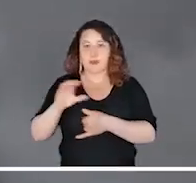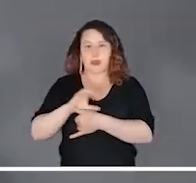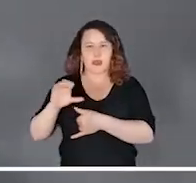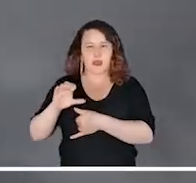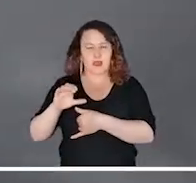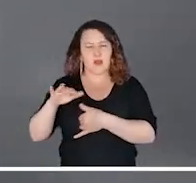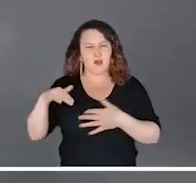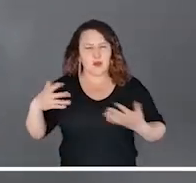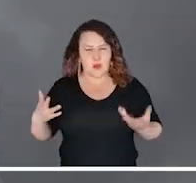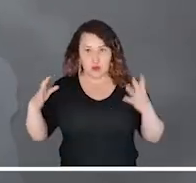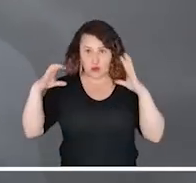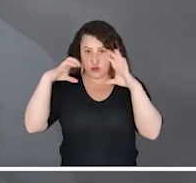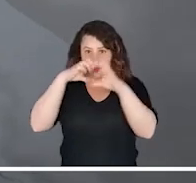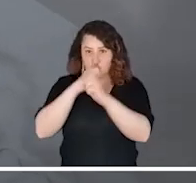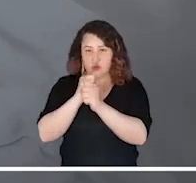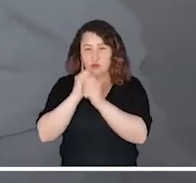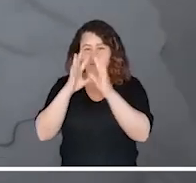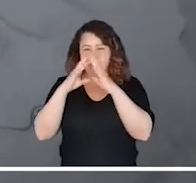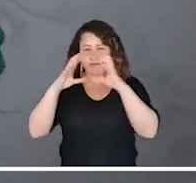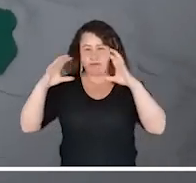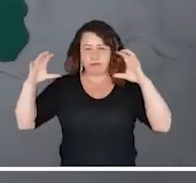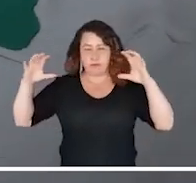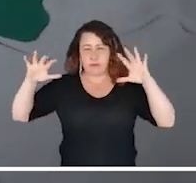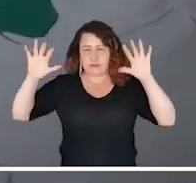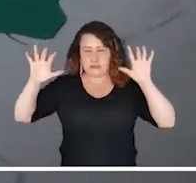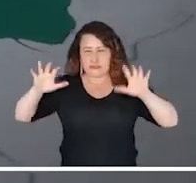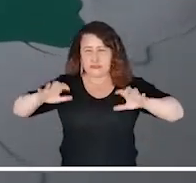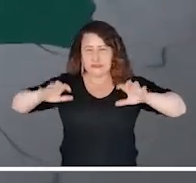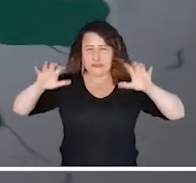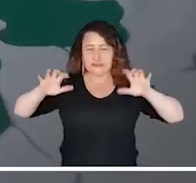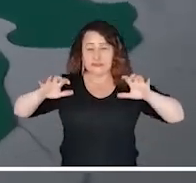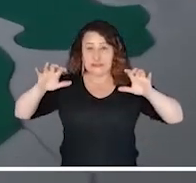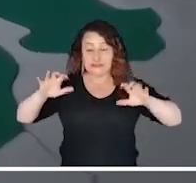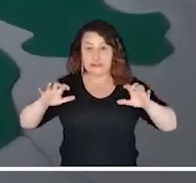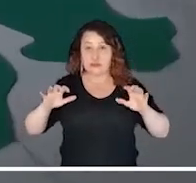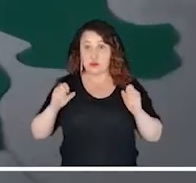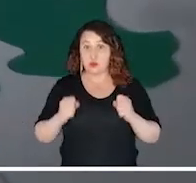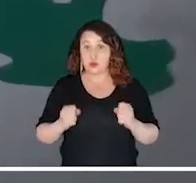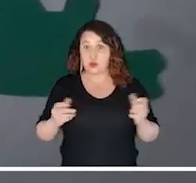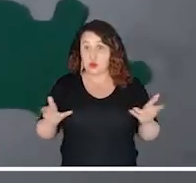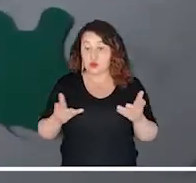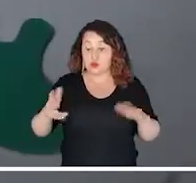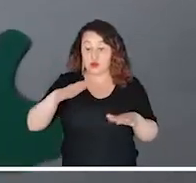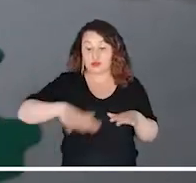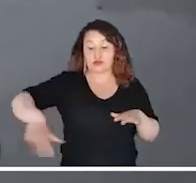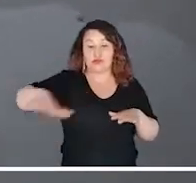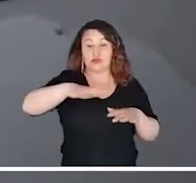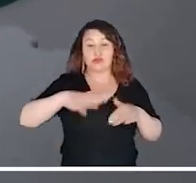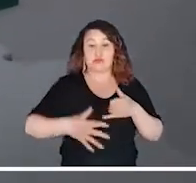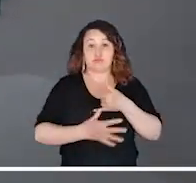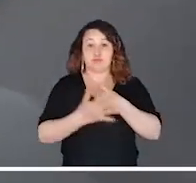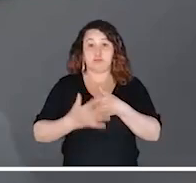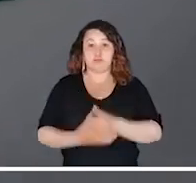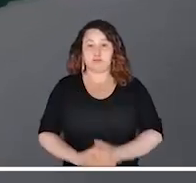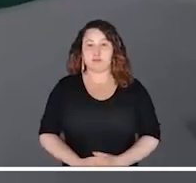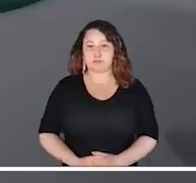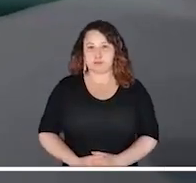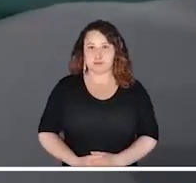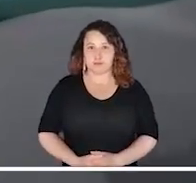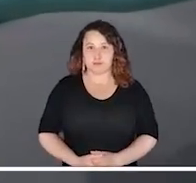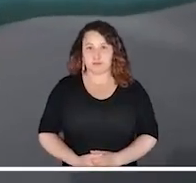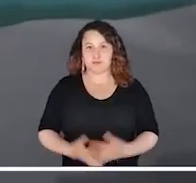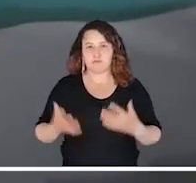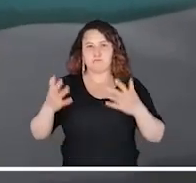una noche con cielo mayormente cubierto y precipitaciones de variada intensidad en todo el territorio. Los